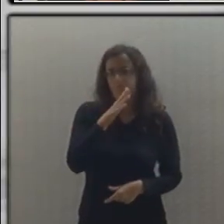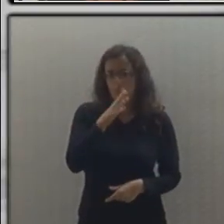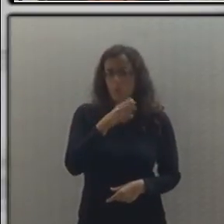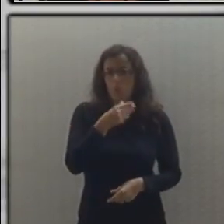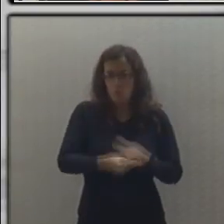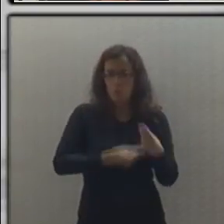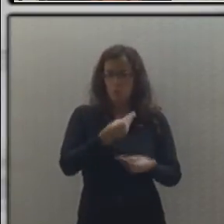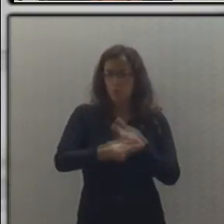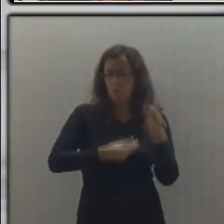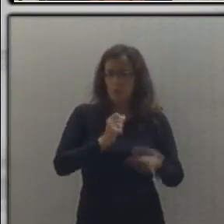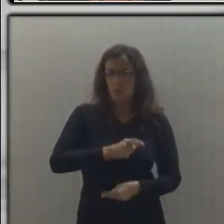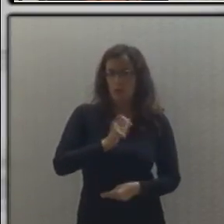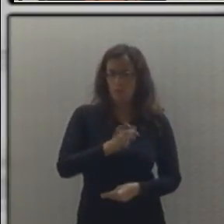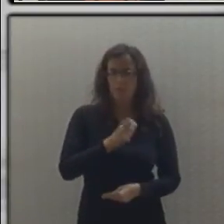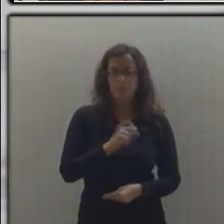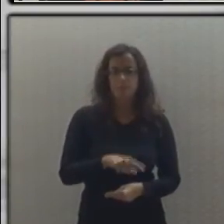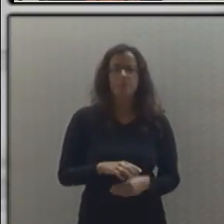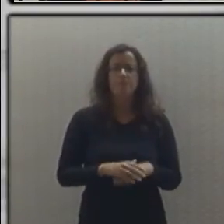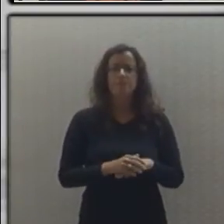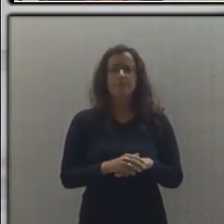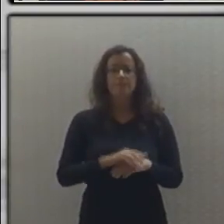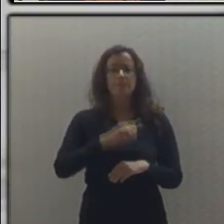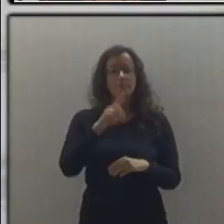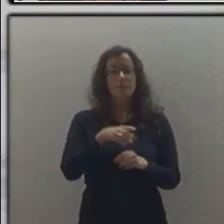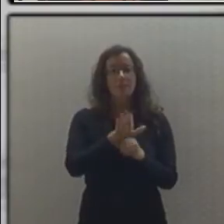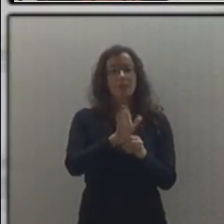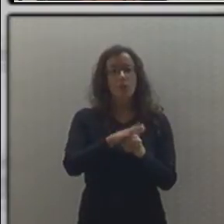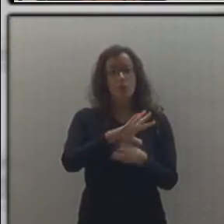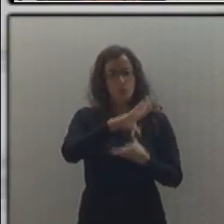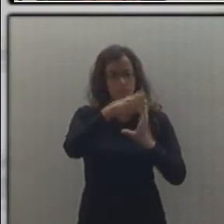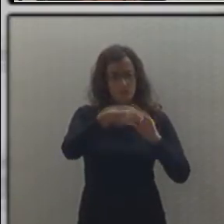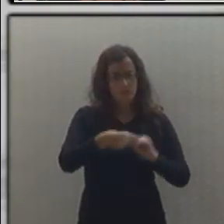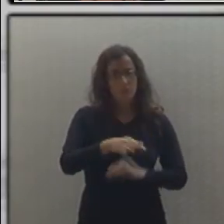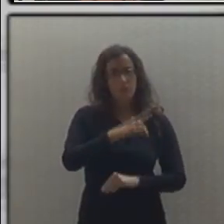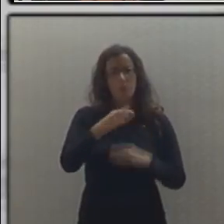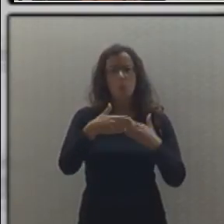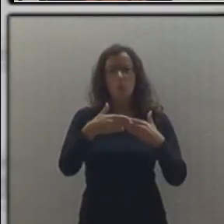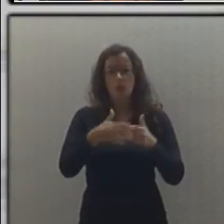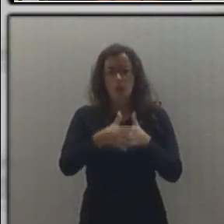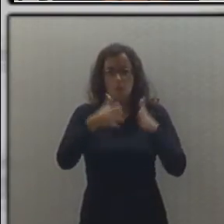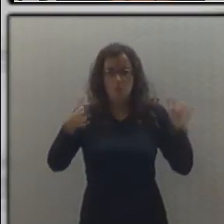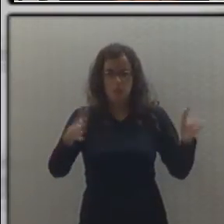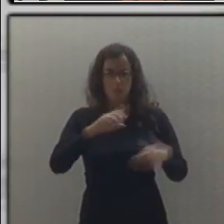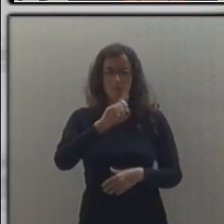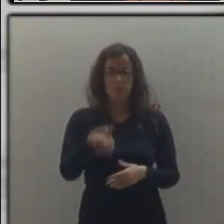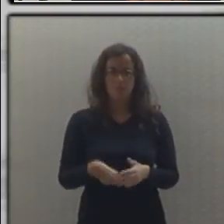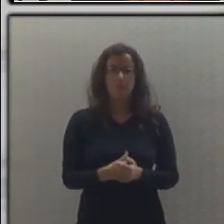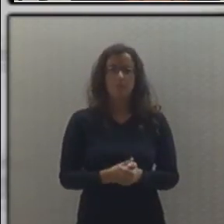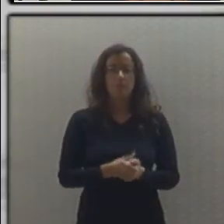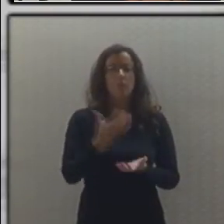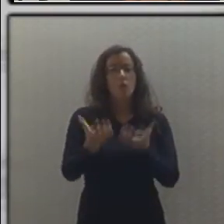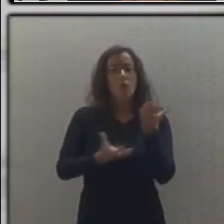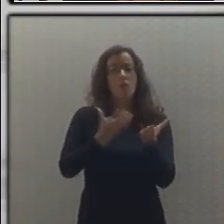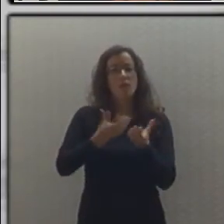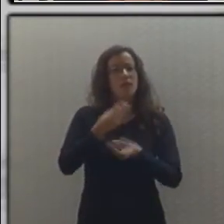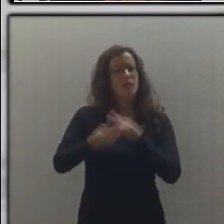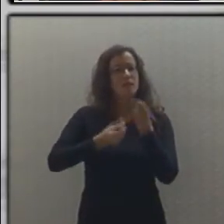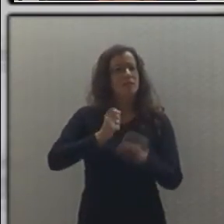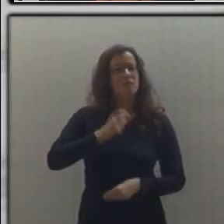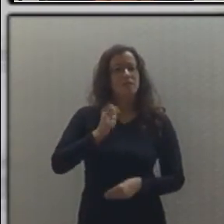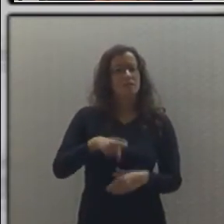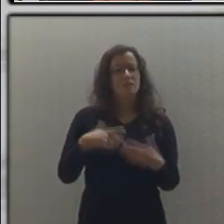hacen un uso continuo, la adaptación del inodoro y la ampliación de puerta. En la cocina lo que se ha hecho más ha